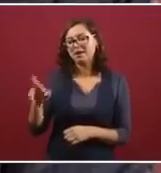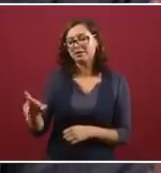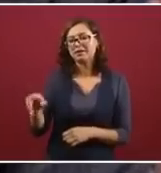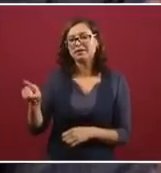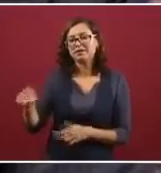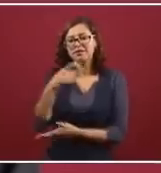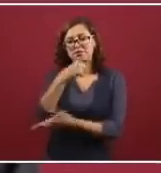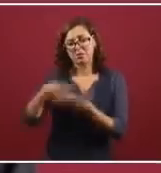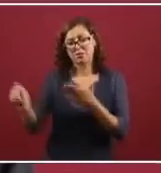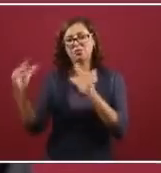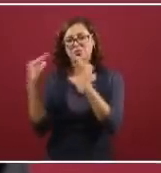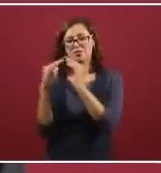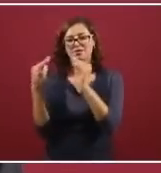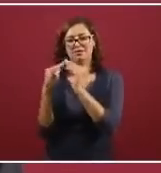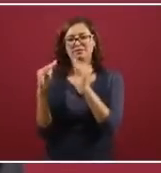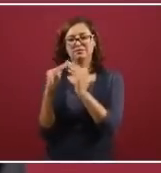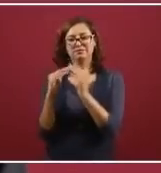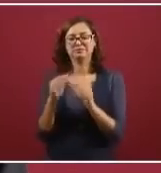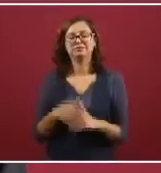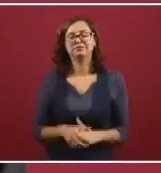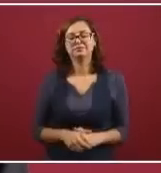que compró la casa.